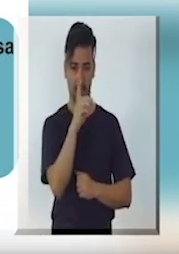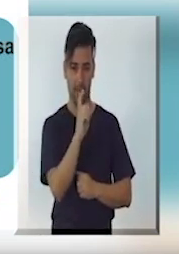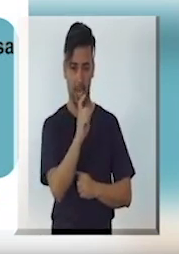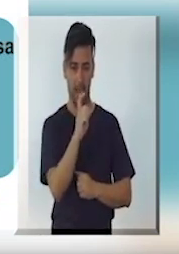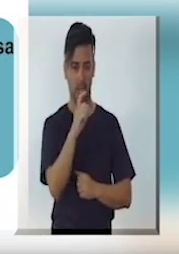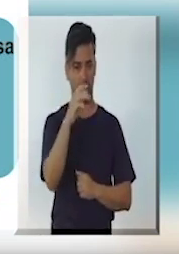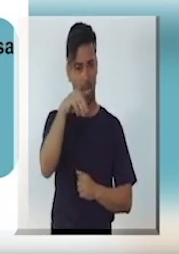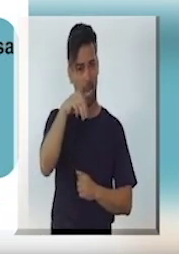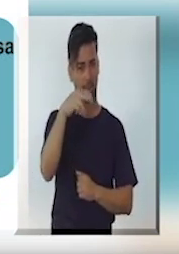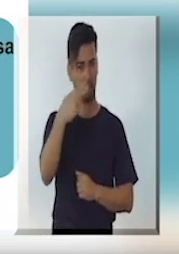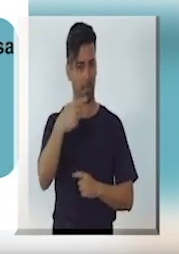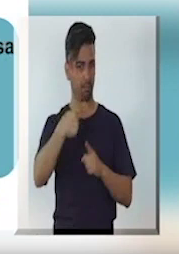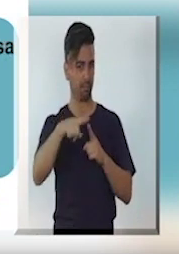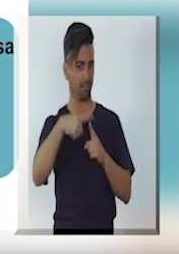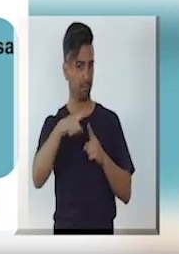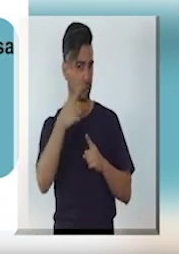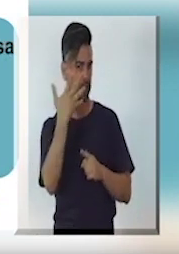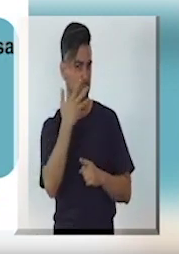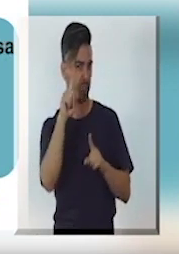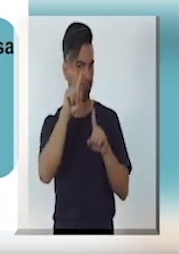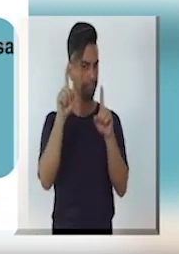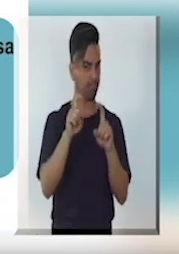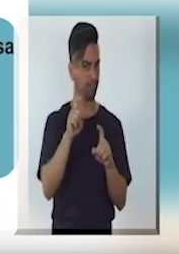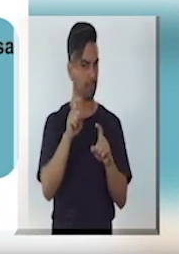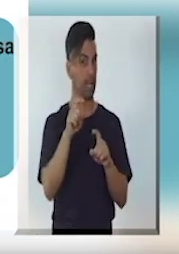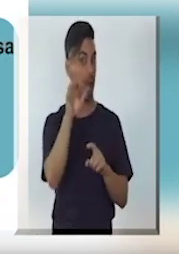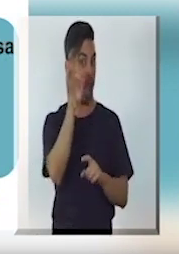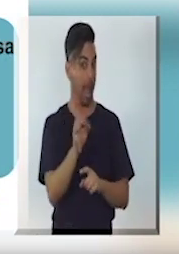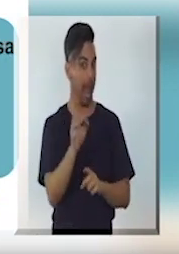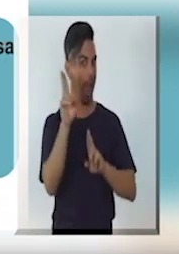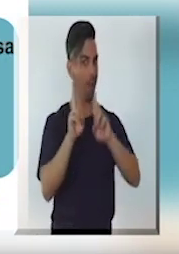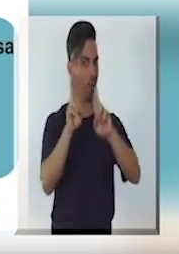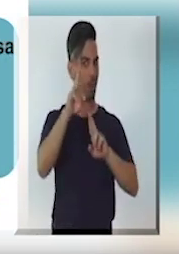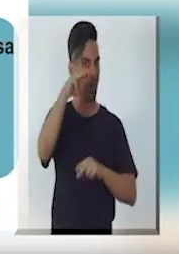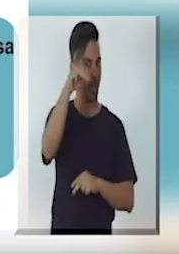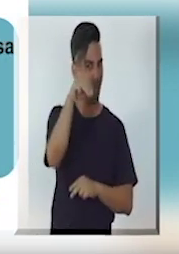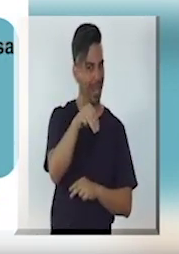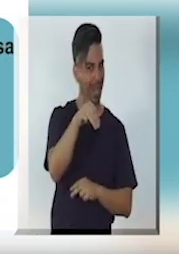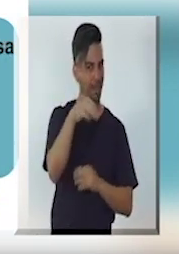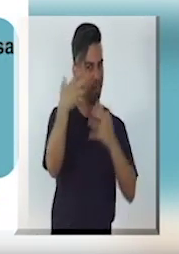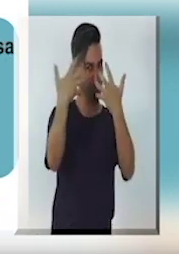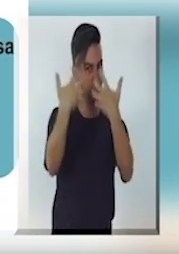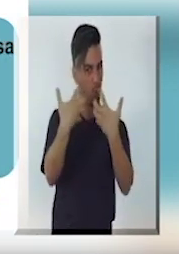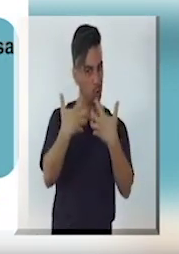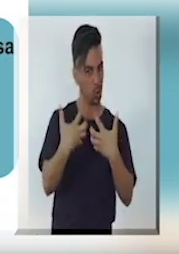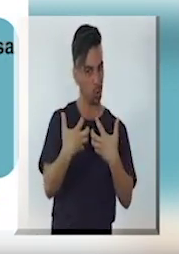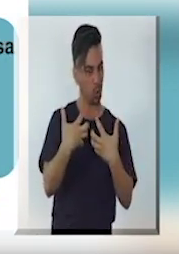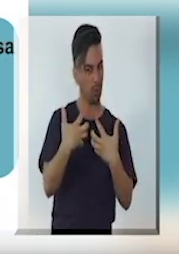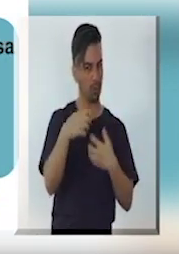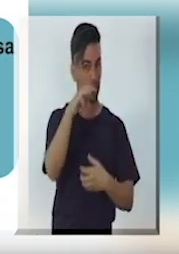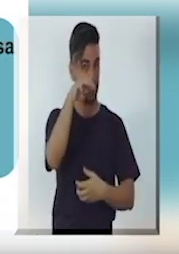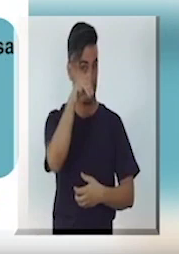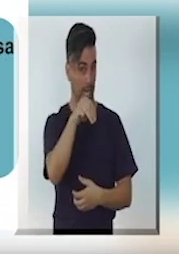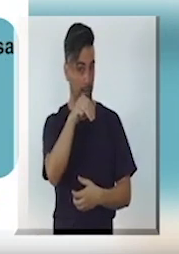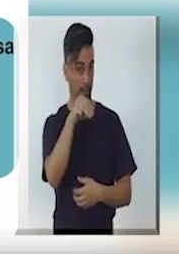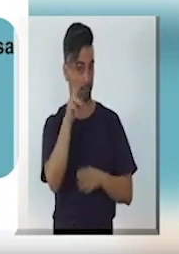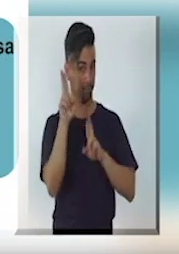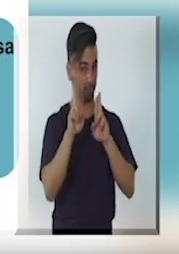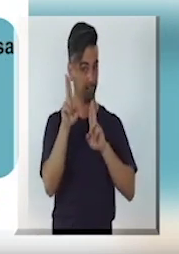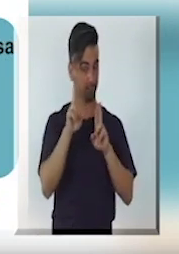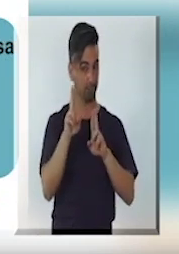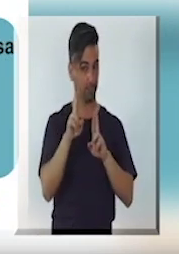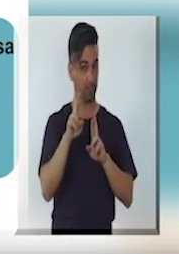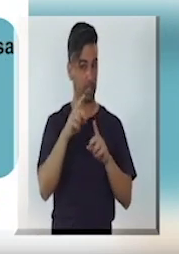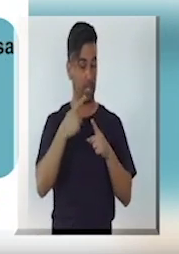la producción de la empresa. Esa es la variable M, pero estamos hablando de la mitad. ¿Aumentado en cuánto?